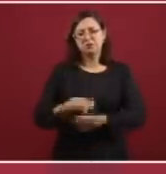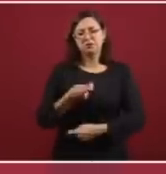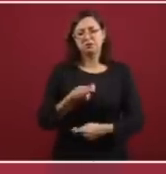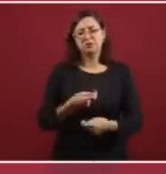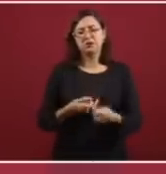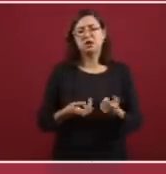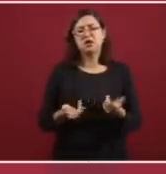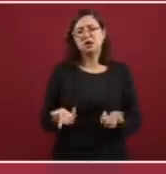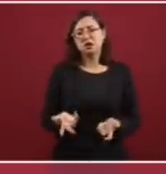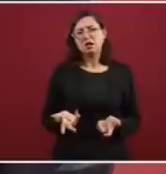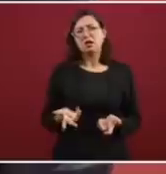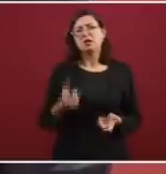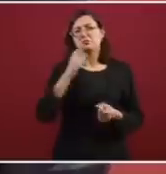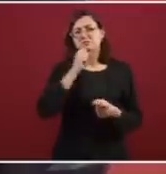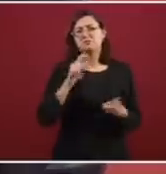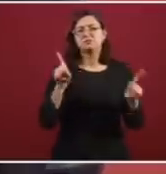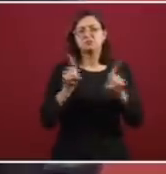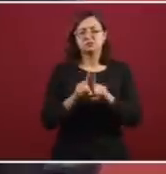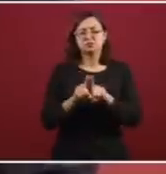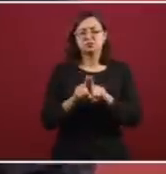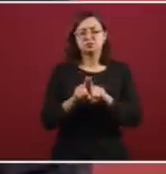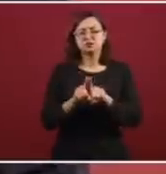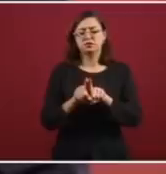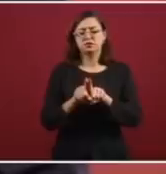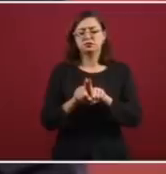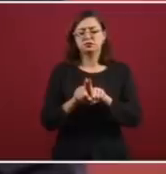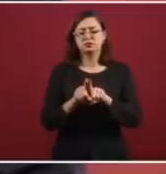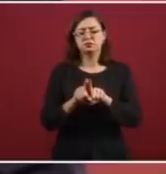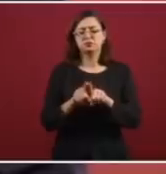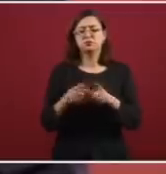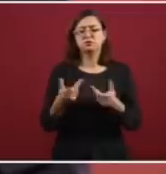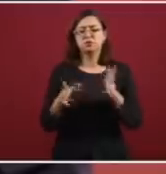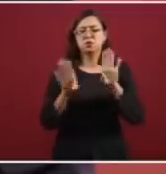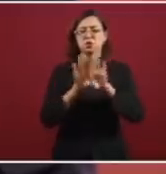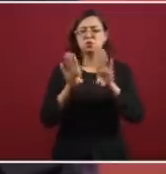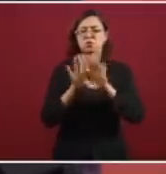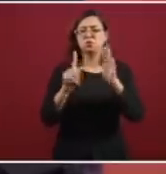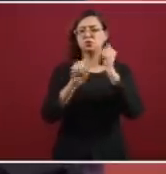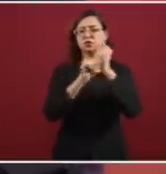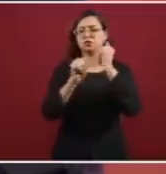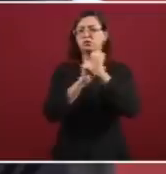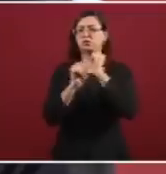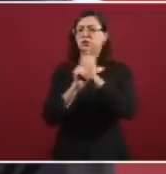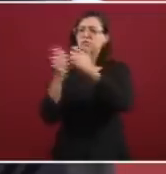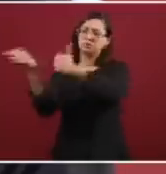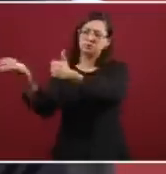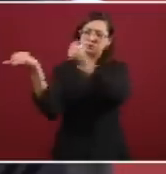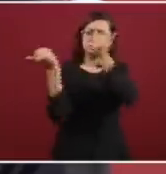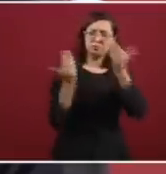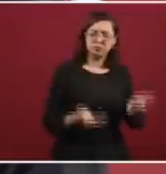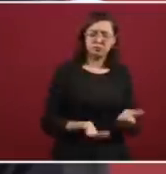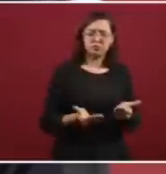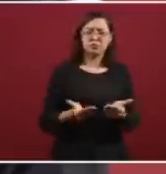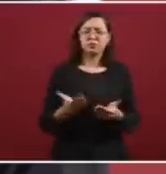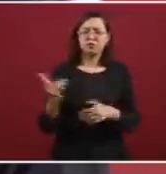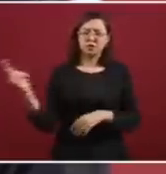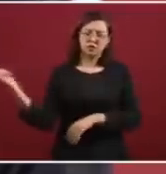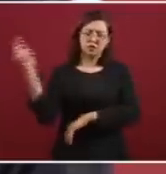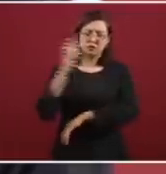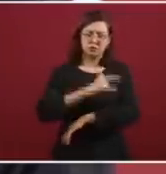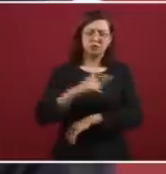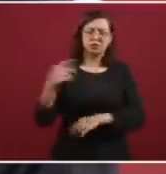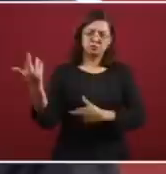y resolviendo lo del transporte, la vía aérea para